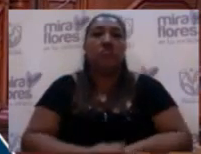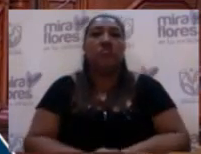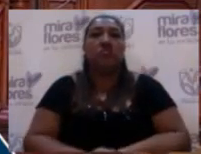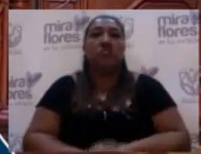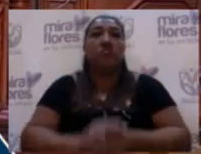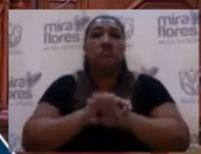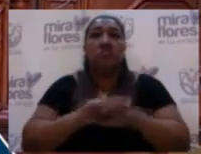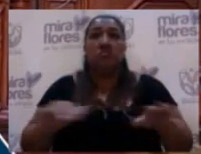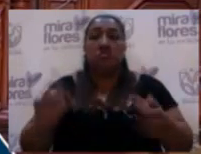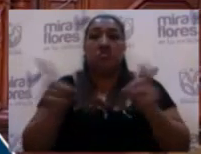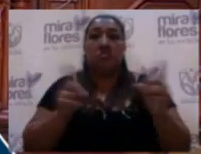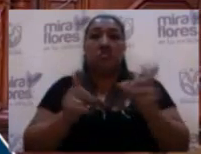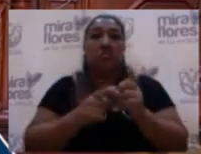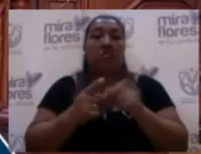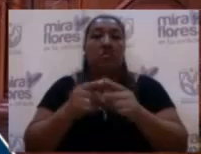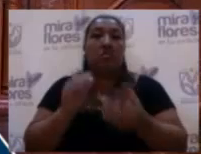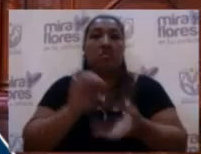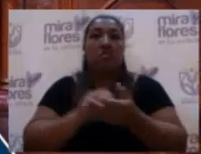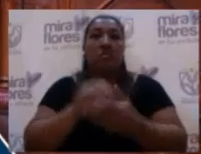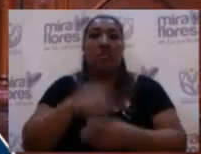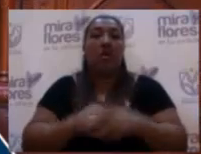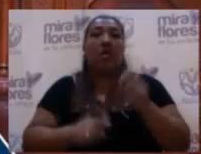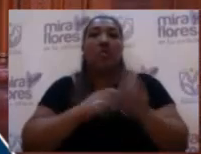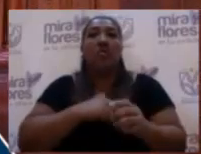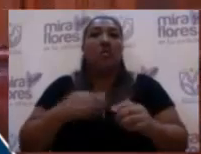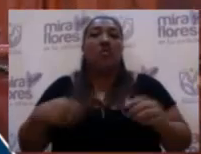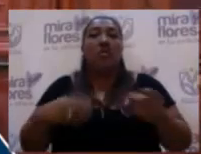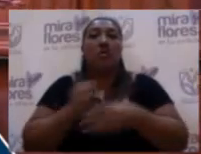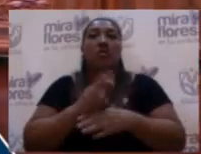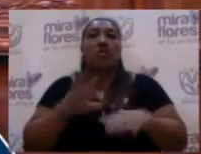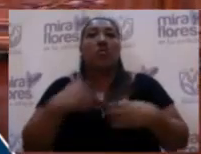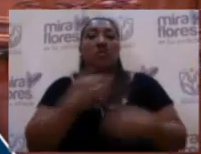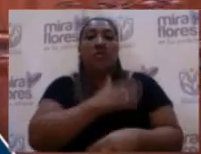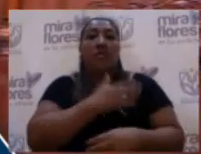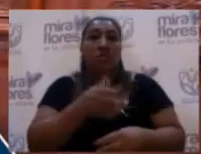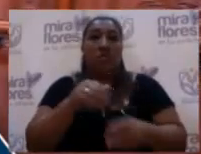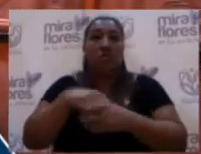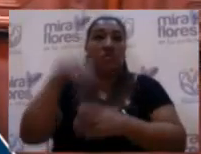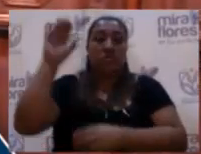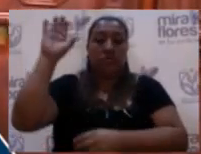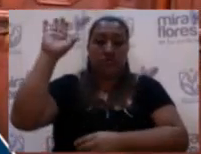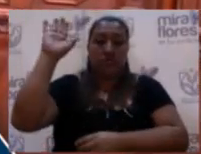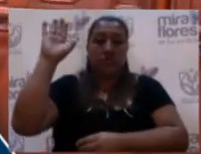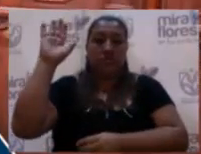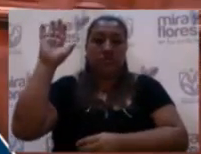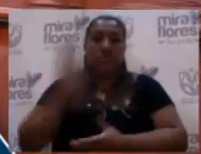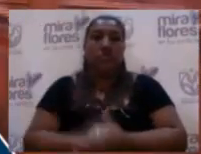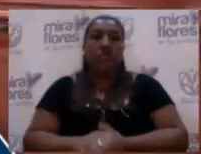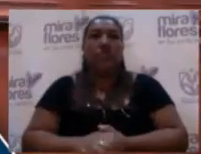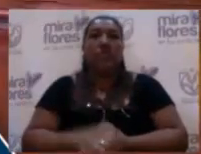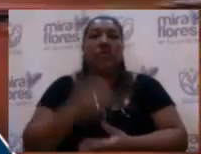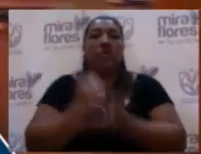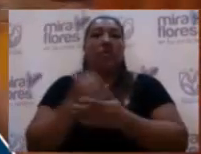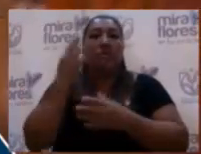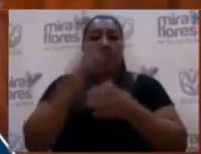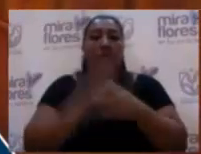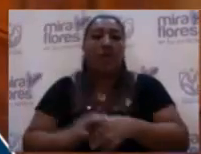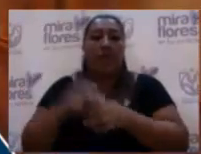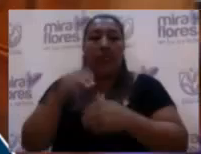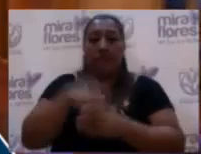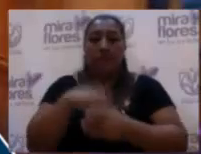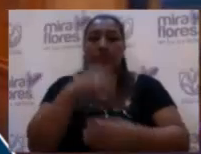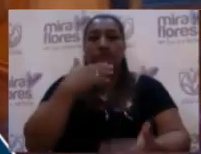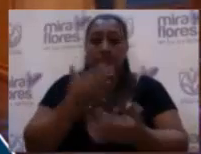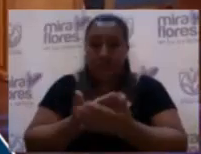Si no tenemos debate, procederemos a votar. Aquellos miembros del Consejo que estén a favor, si no se expresa la nacional de conformidad, se aprueba por unanimidad de votos.